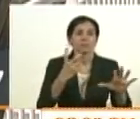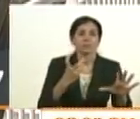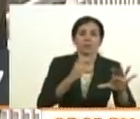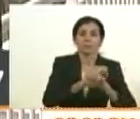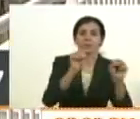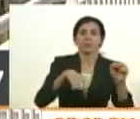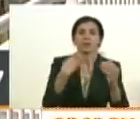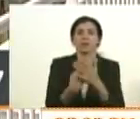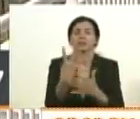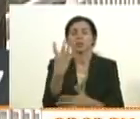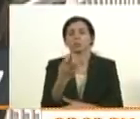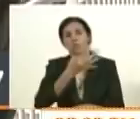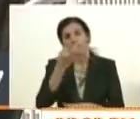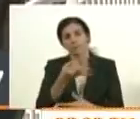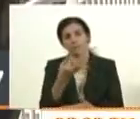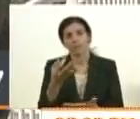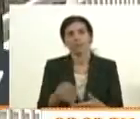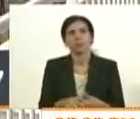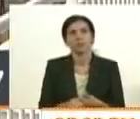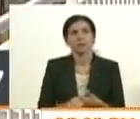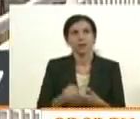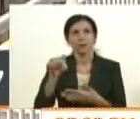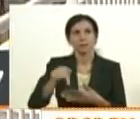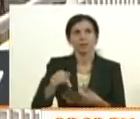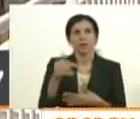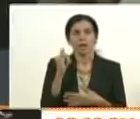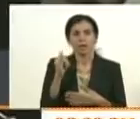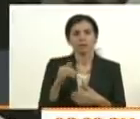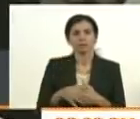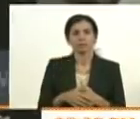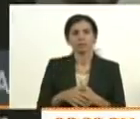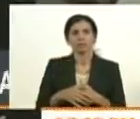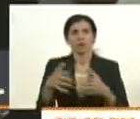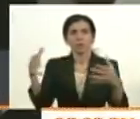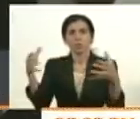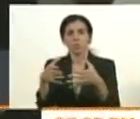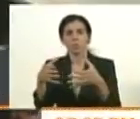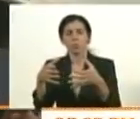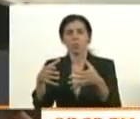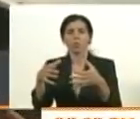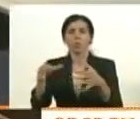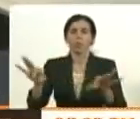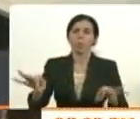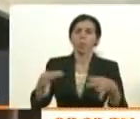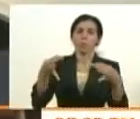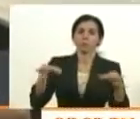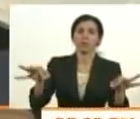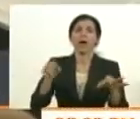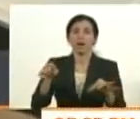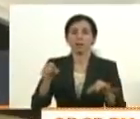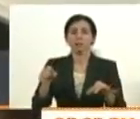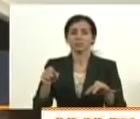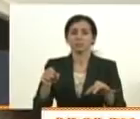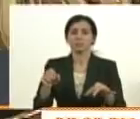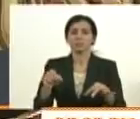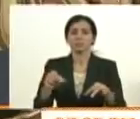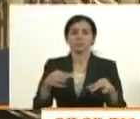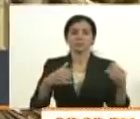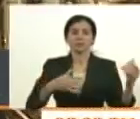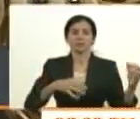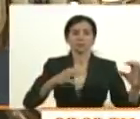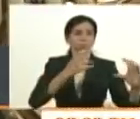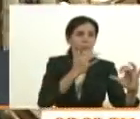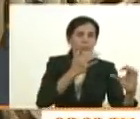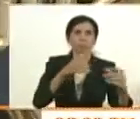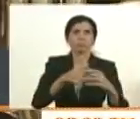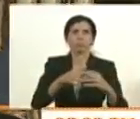tarde. Aquí hay un módulo de la Orquesta Sinfónica, que es precisamente el lado donde lo atacaron, donde hay instrumentos muy valiosos, están